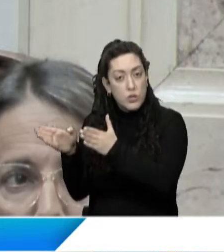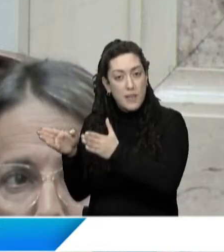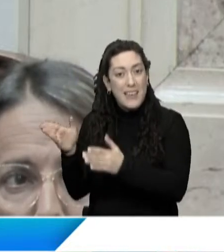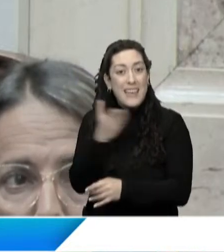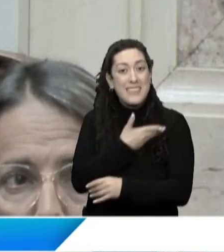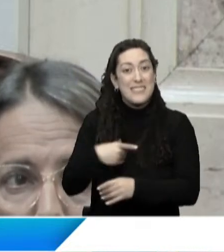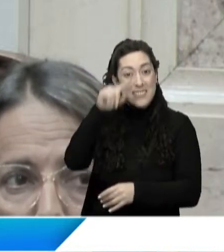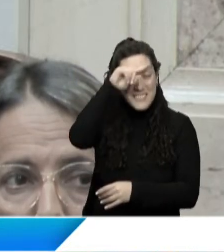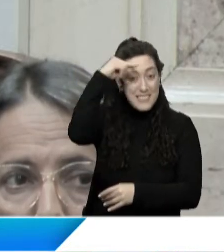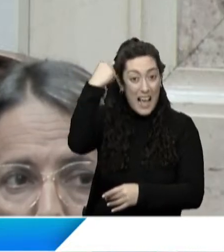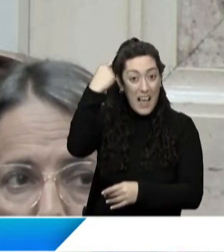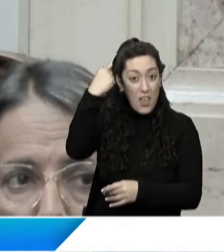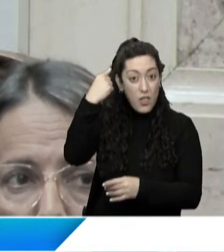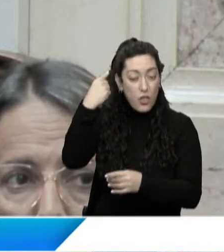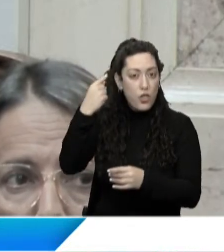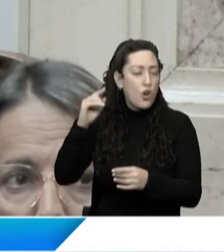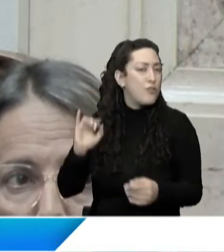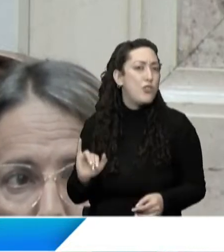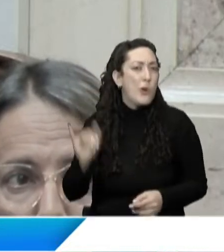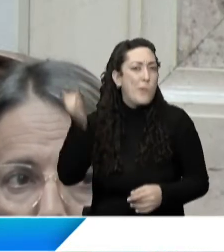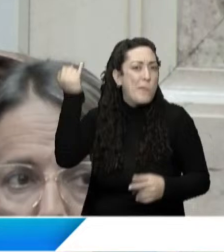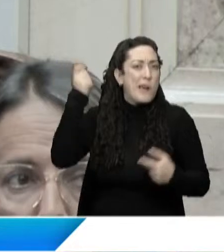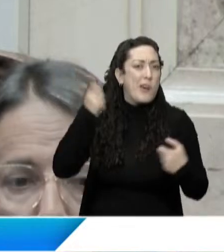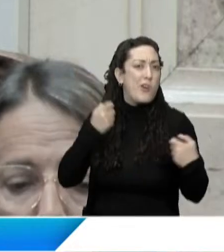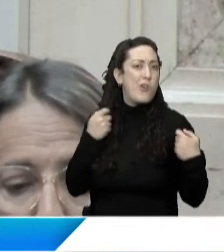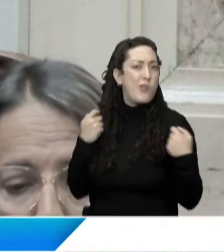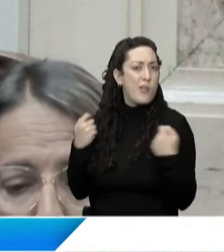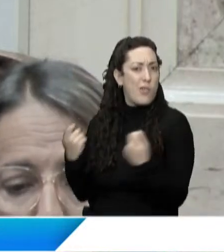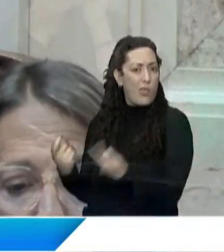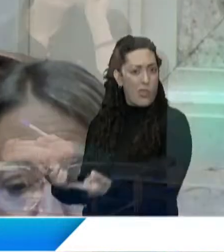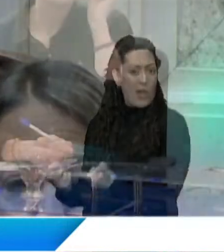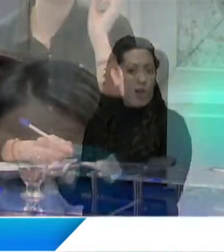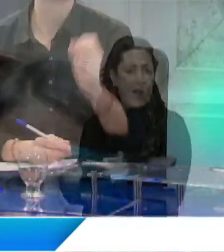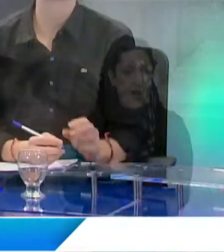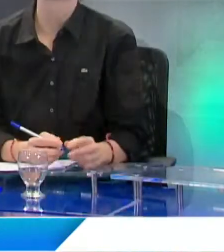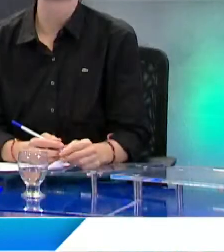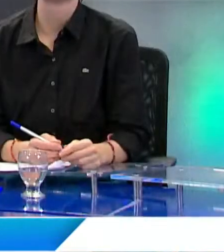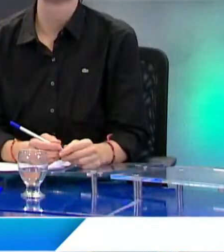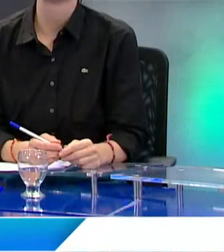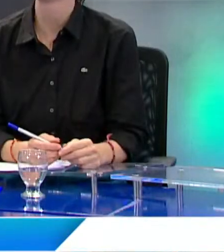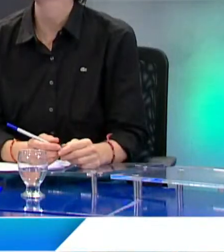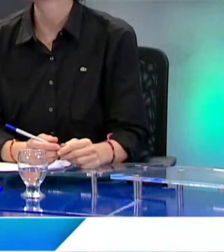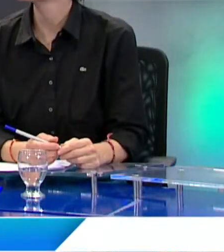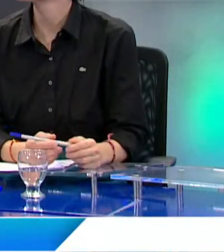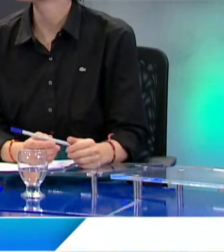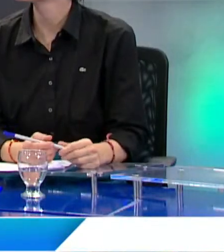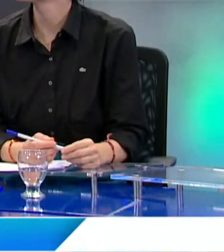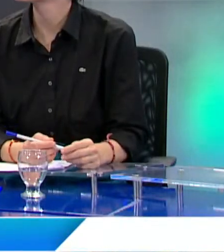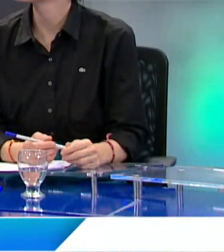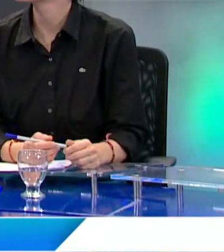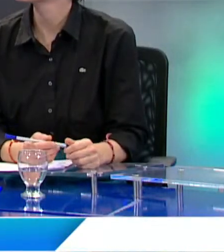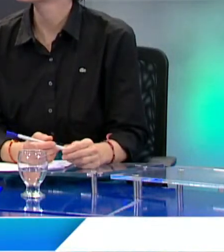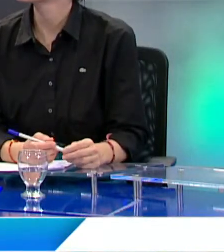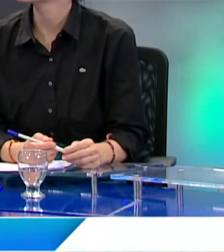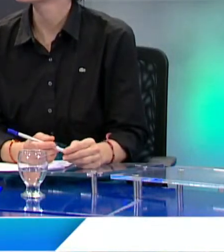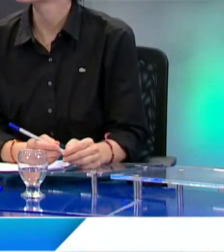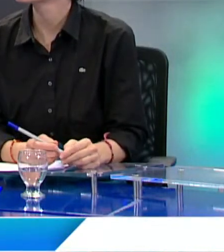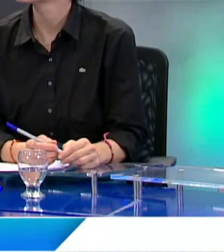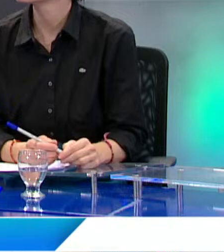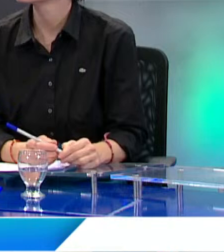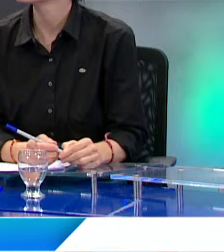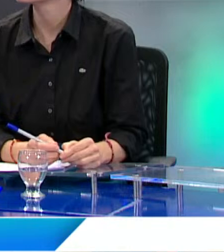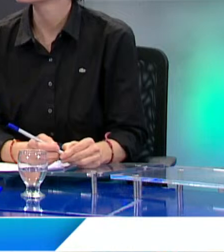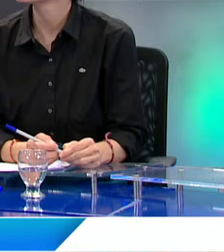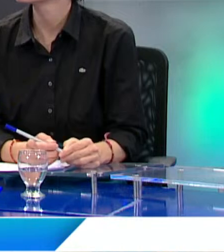Estado argentino las mejores prestaciones. Bueno, ahí estaba el diputado Sergio Acevedo,